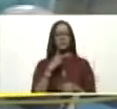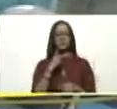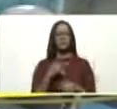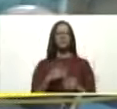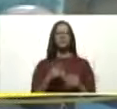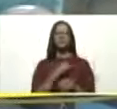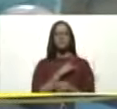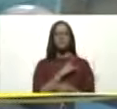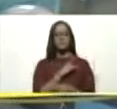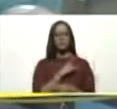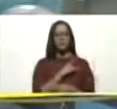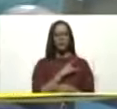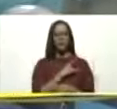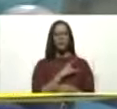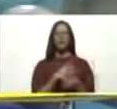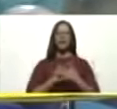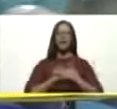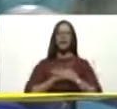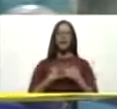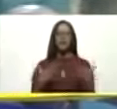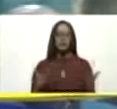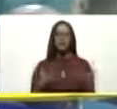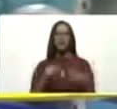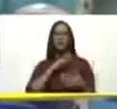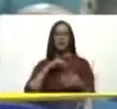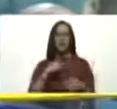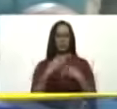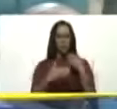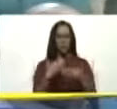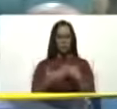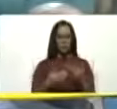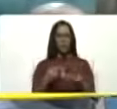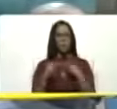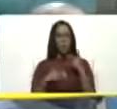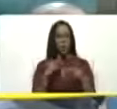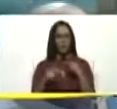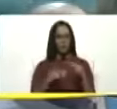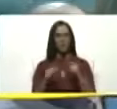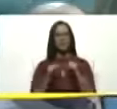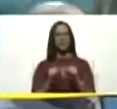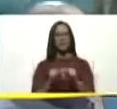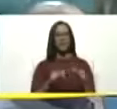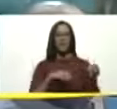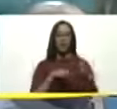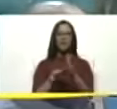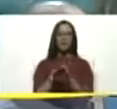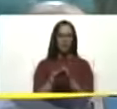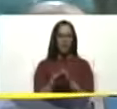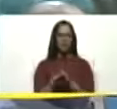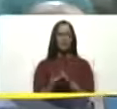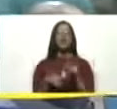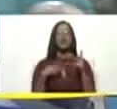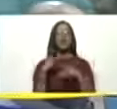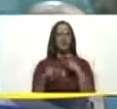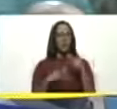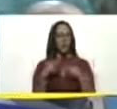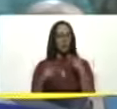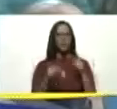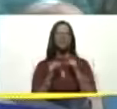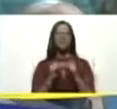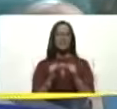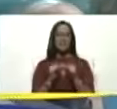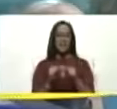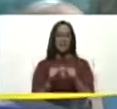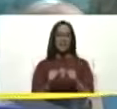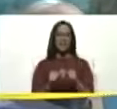las universidades, para garantizar nuestros procesos productivos y seguir avanzando en la producción, seguir